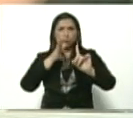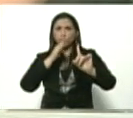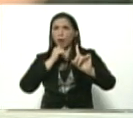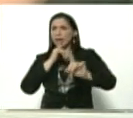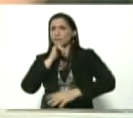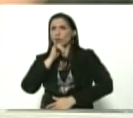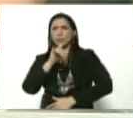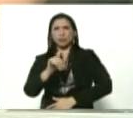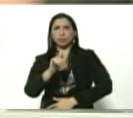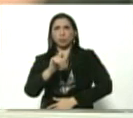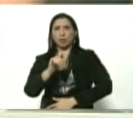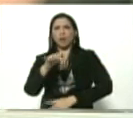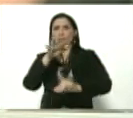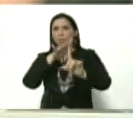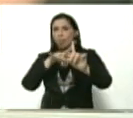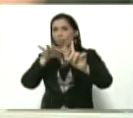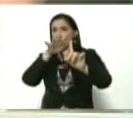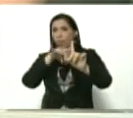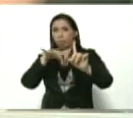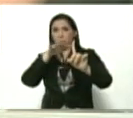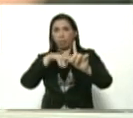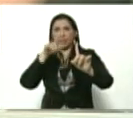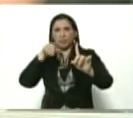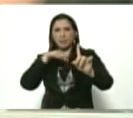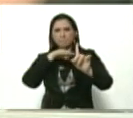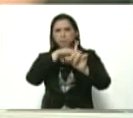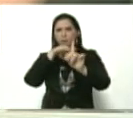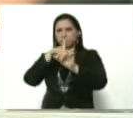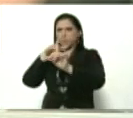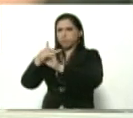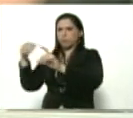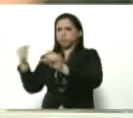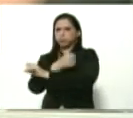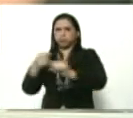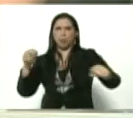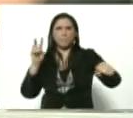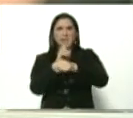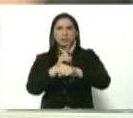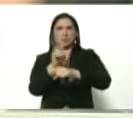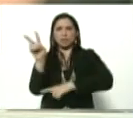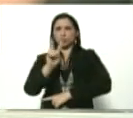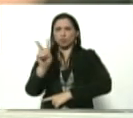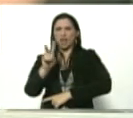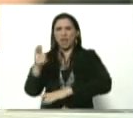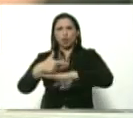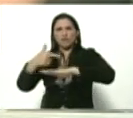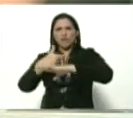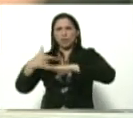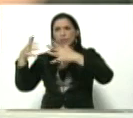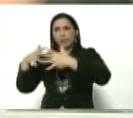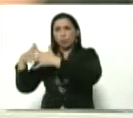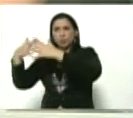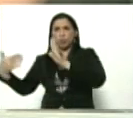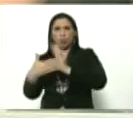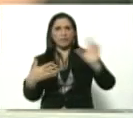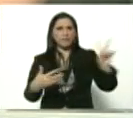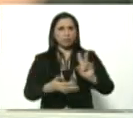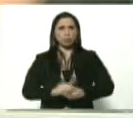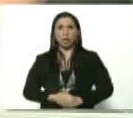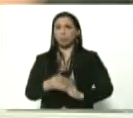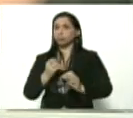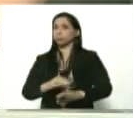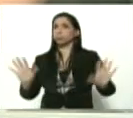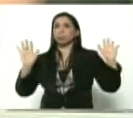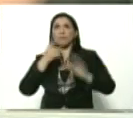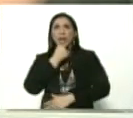desinformación, a la manipulación y al ataque y a la agresión a Venezuela permanentemente es el gobierno de los Estados Unidos. Así de